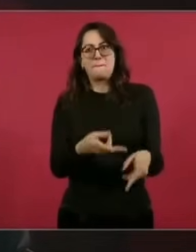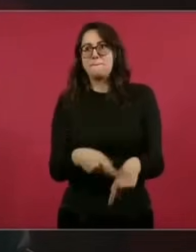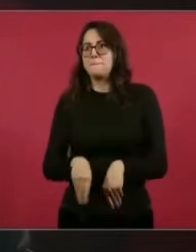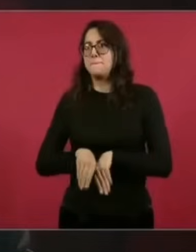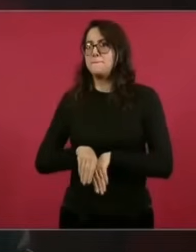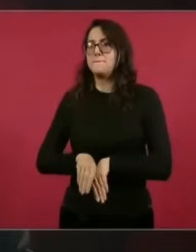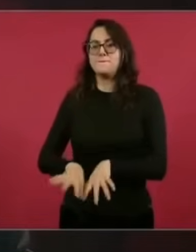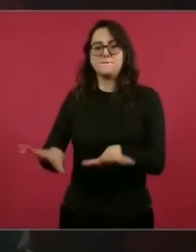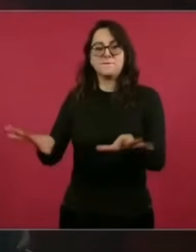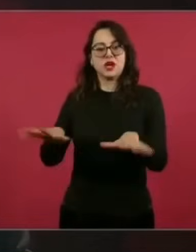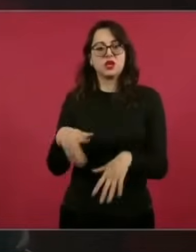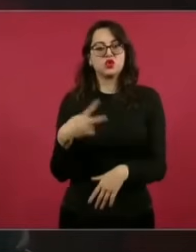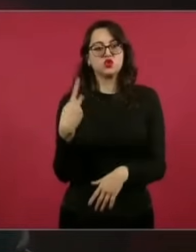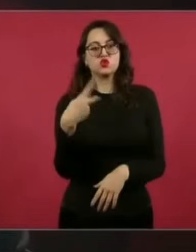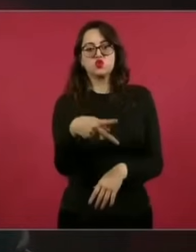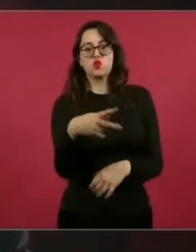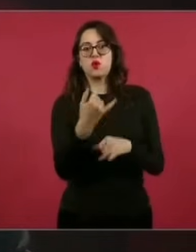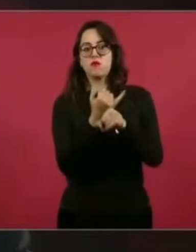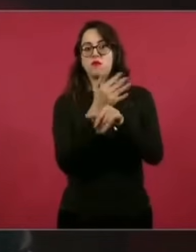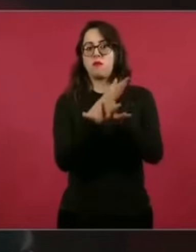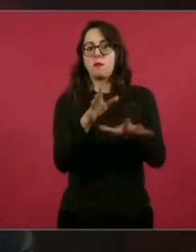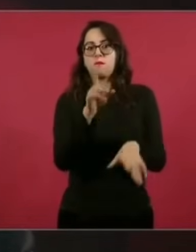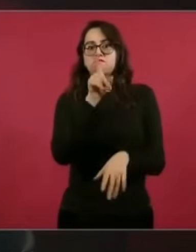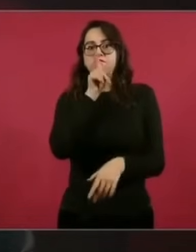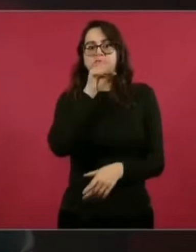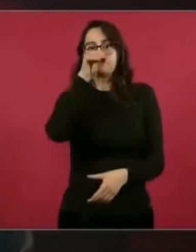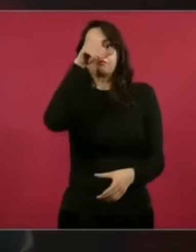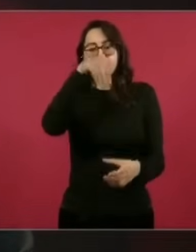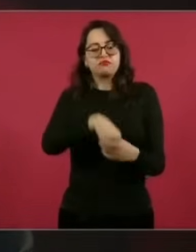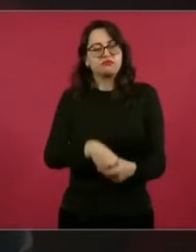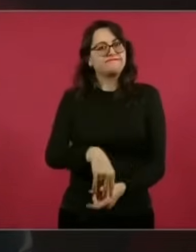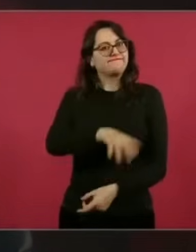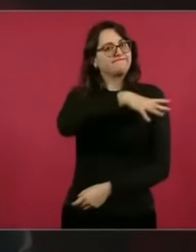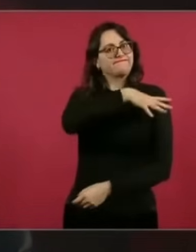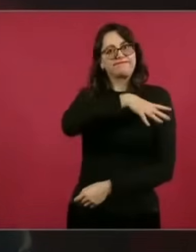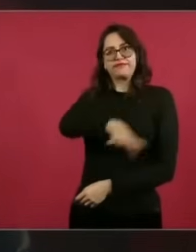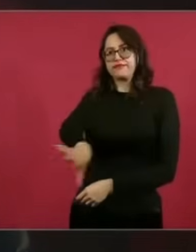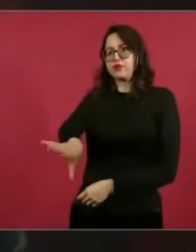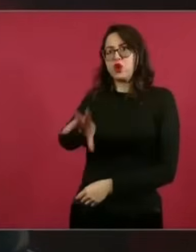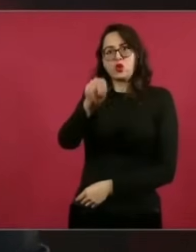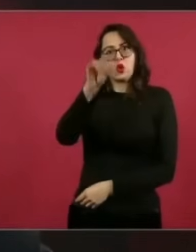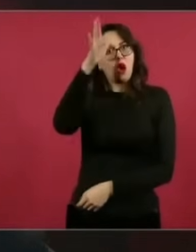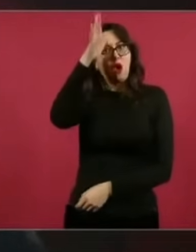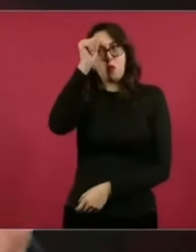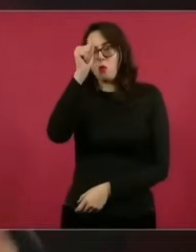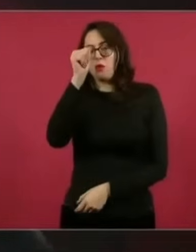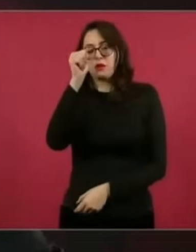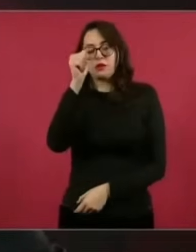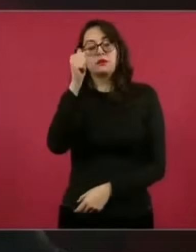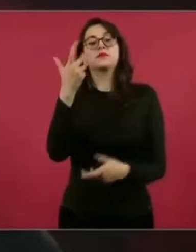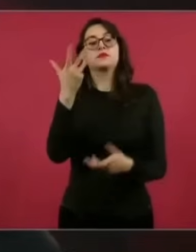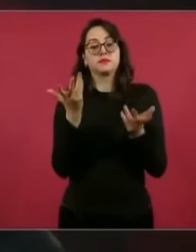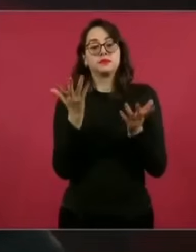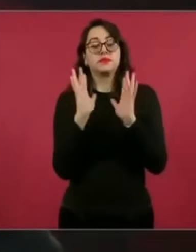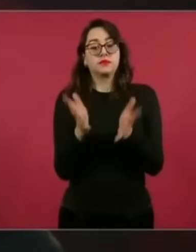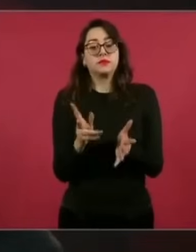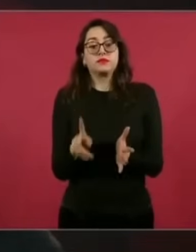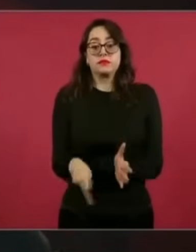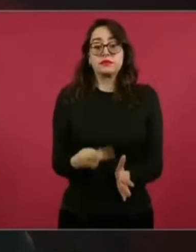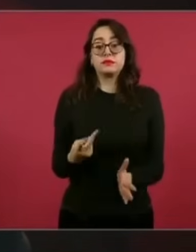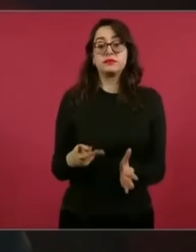vulneración que se dio a los datos de algunas personas periodistas como ya se ha referido,